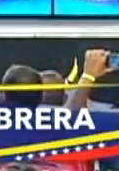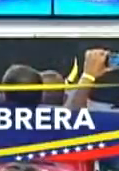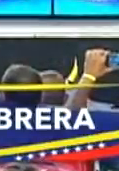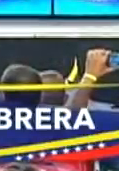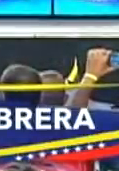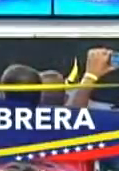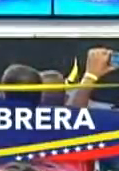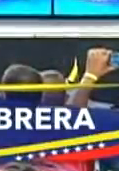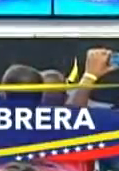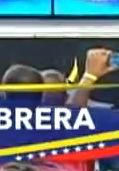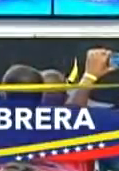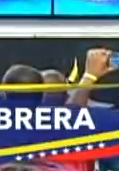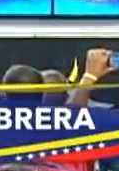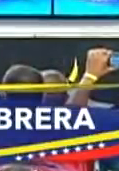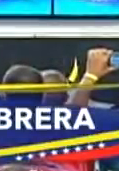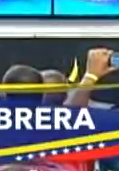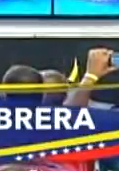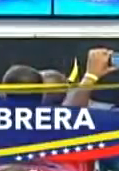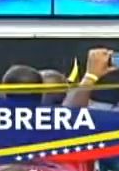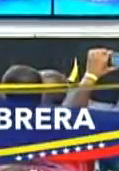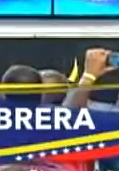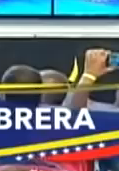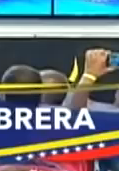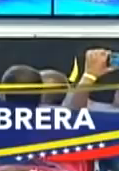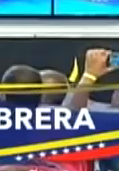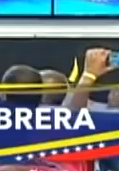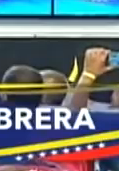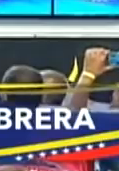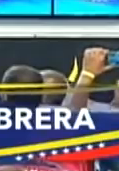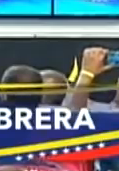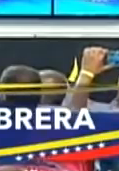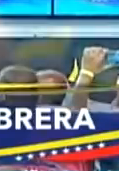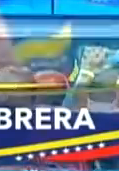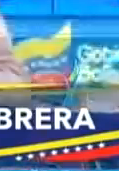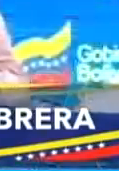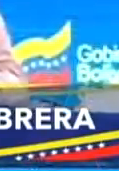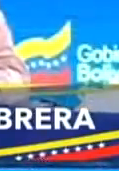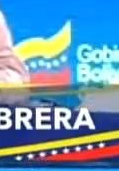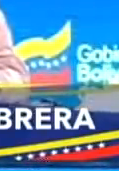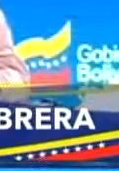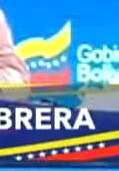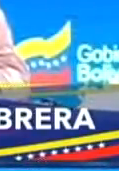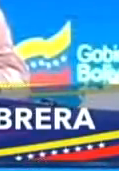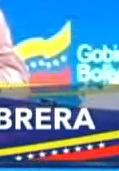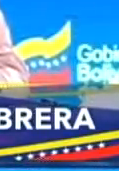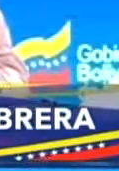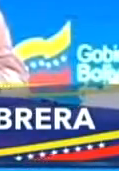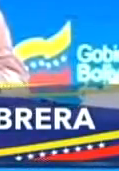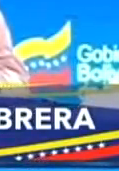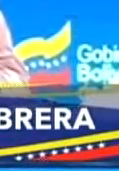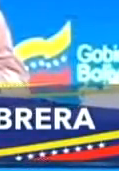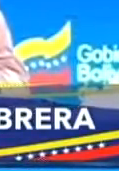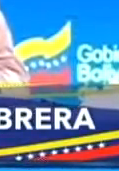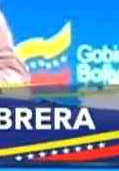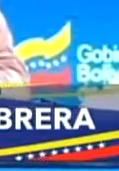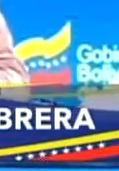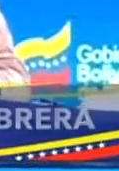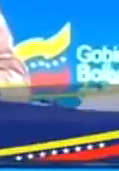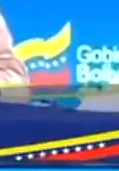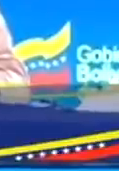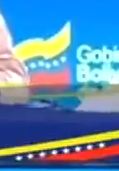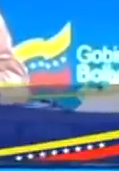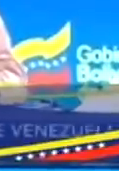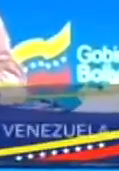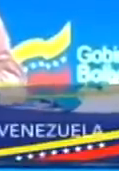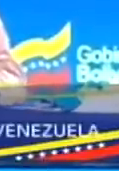al poder el poder de la clase obrera estamos con